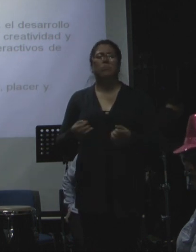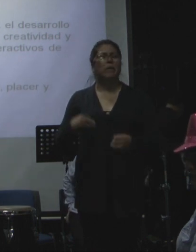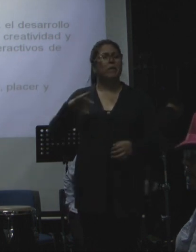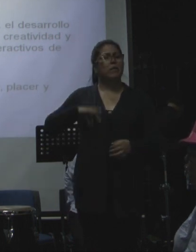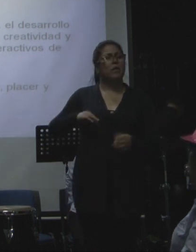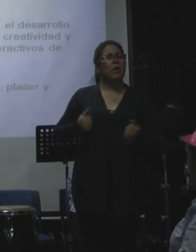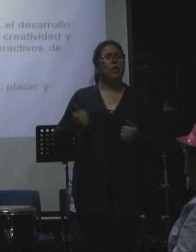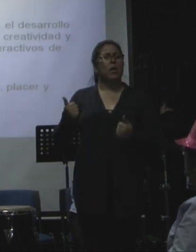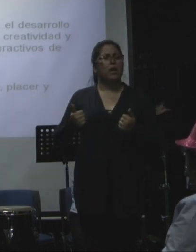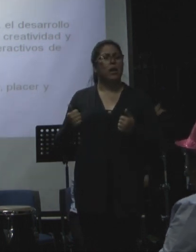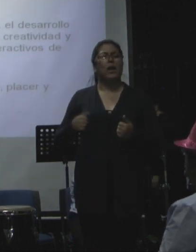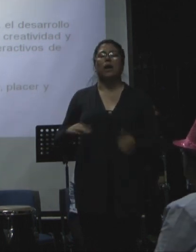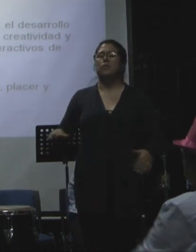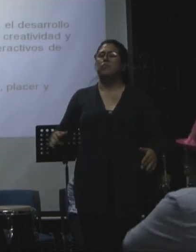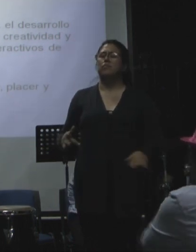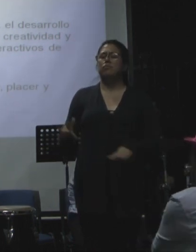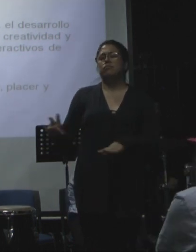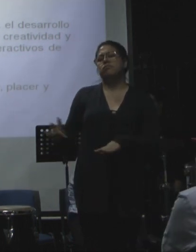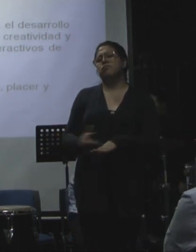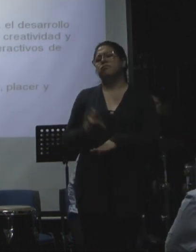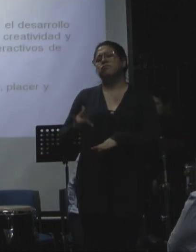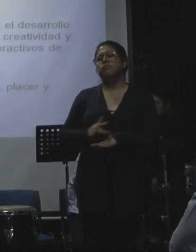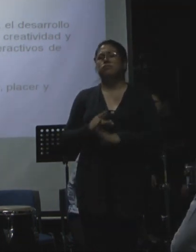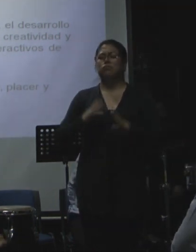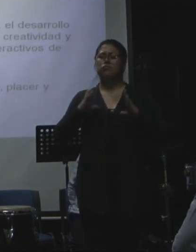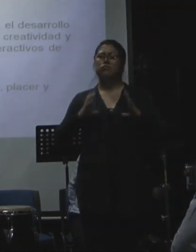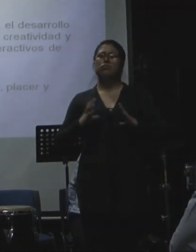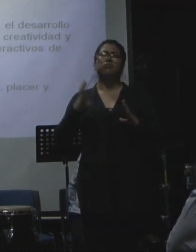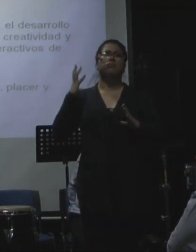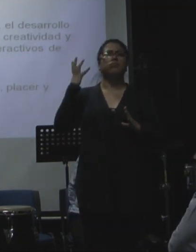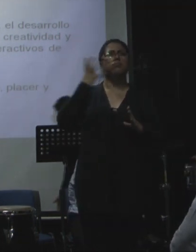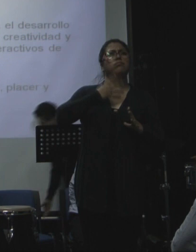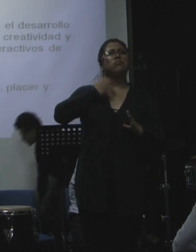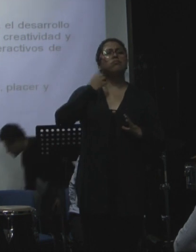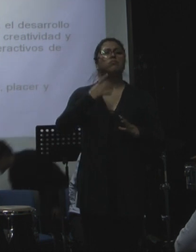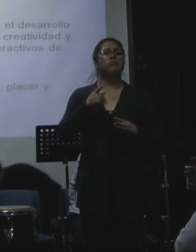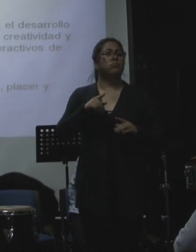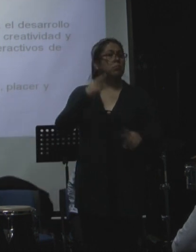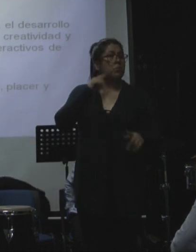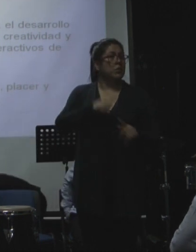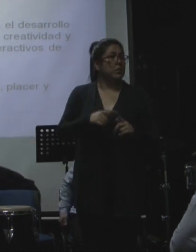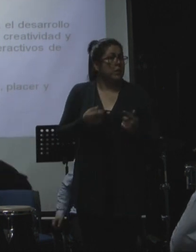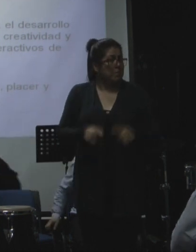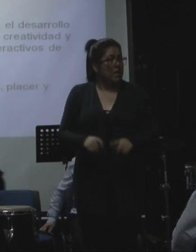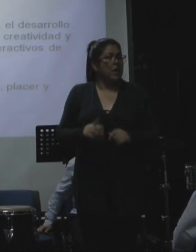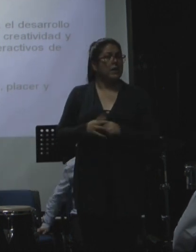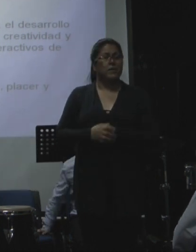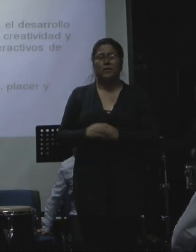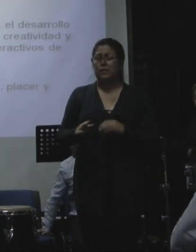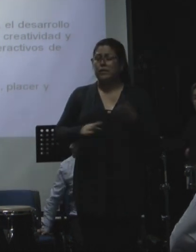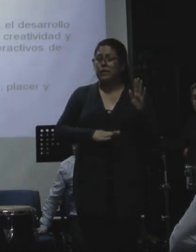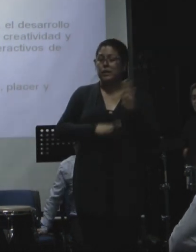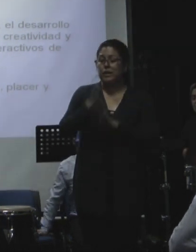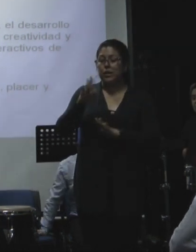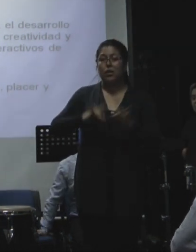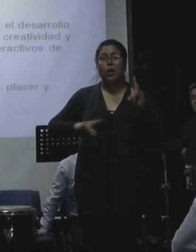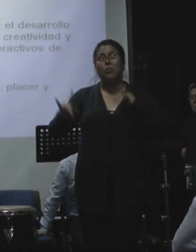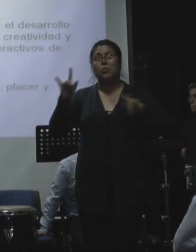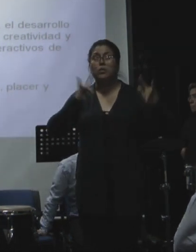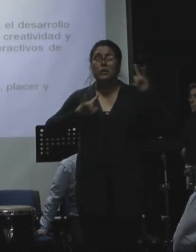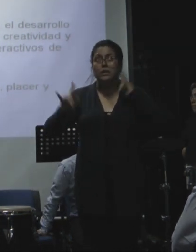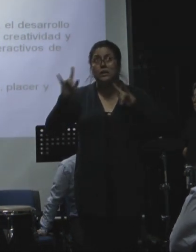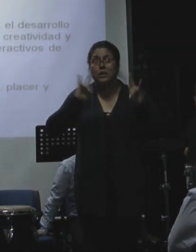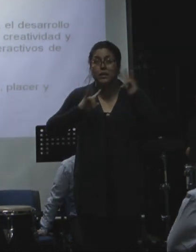otros, estimula la sensibilidad estética, buscan la belleza, ¿no? El desarrollo auditivo